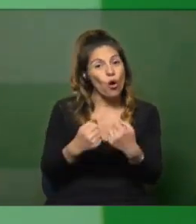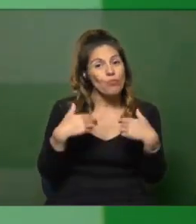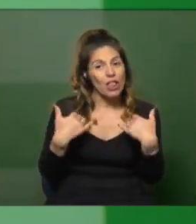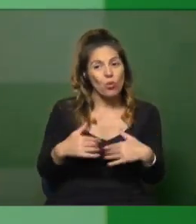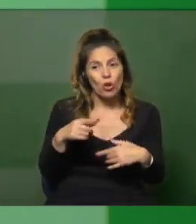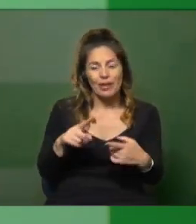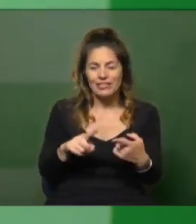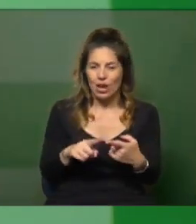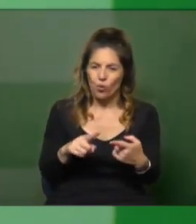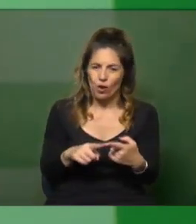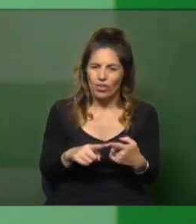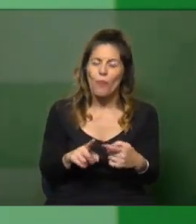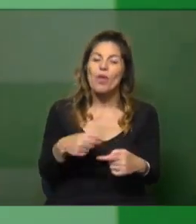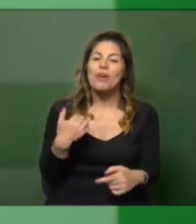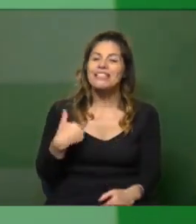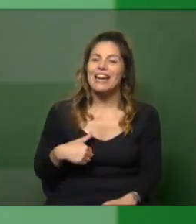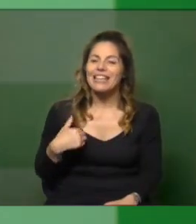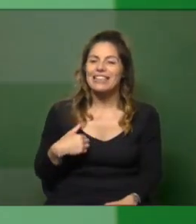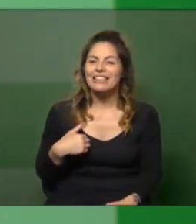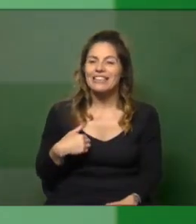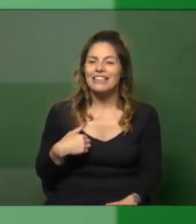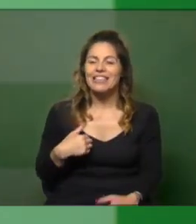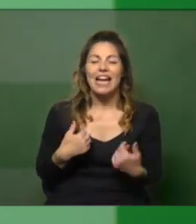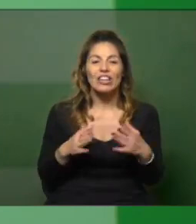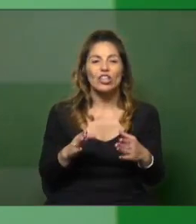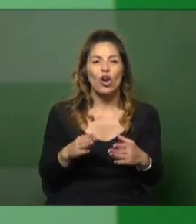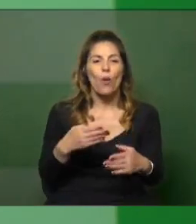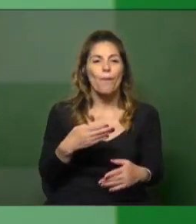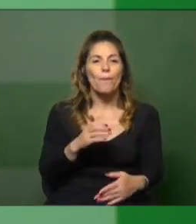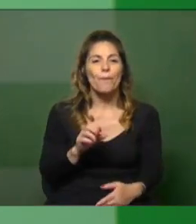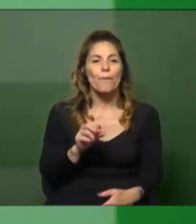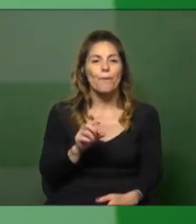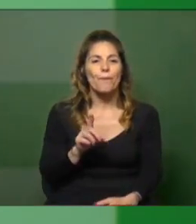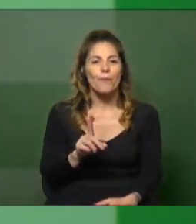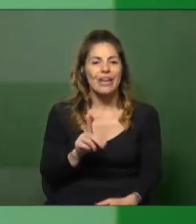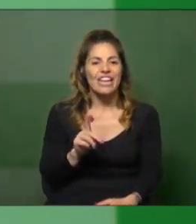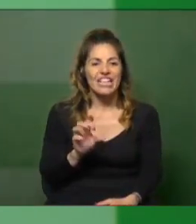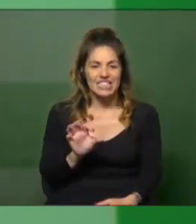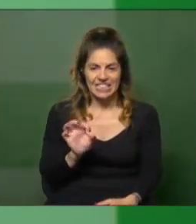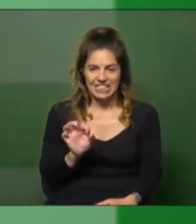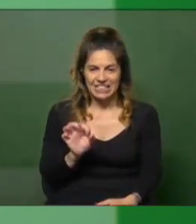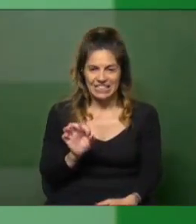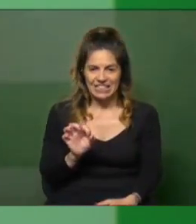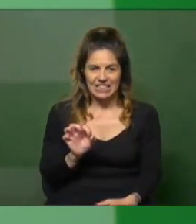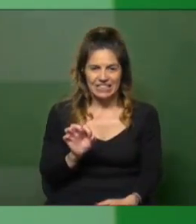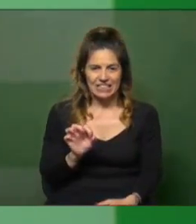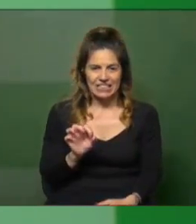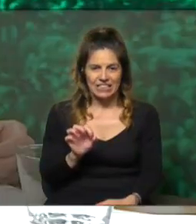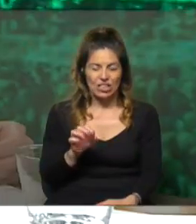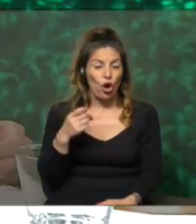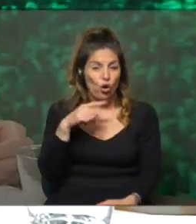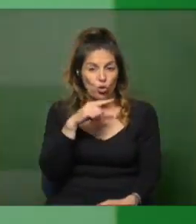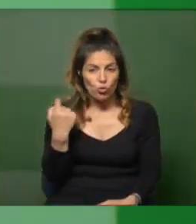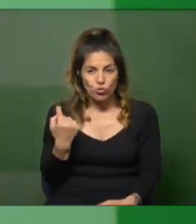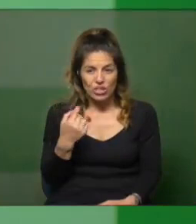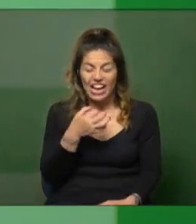para ese acuerdo pero después Argentina acaba de entrar a los bricks Ni más ni menos Qué dice mi ley